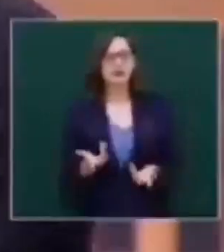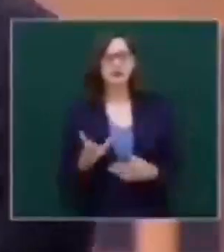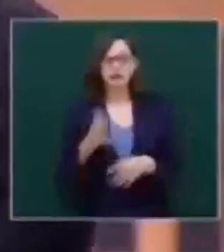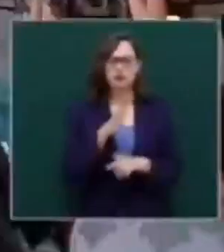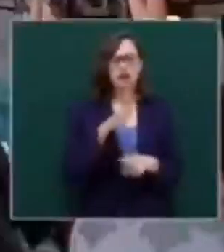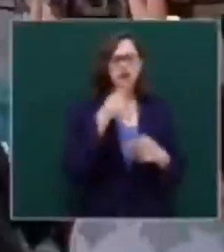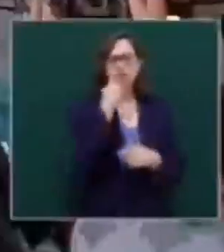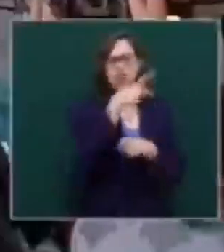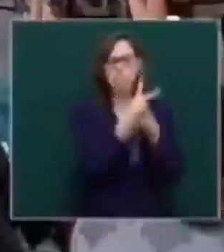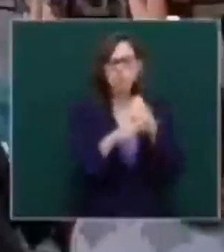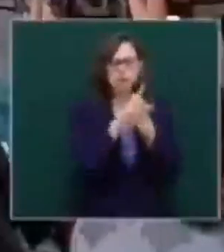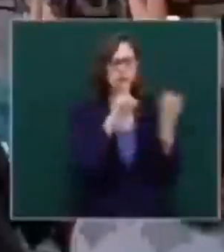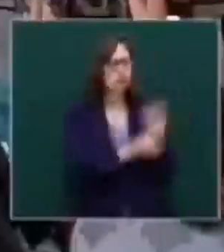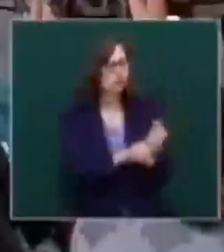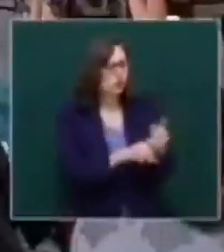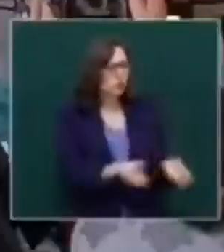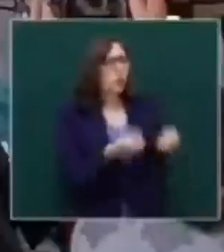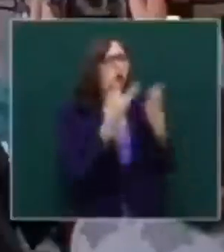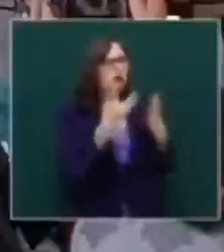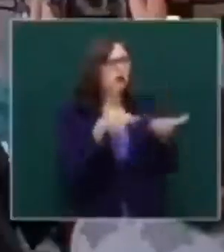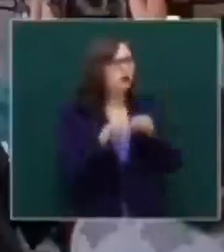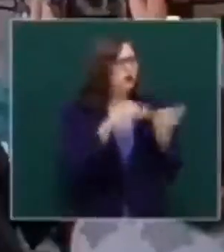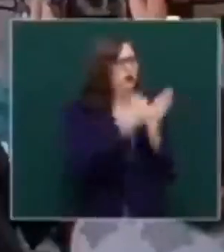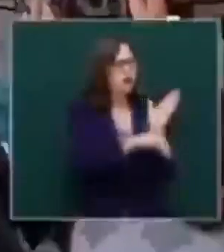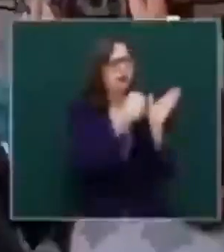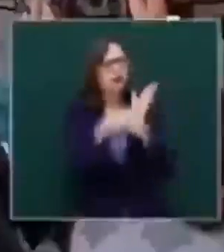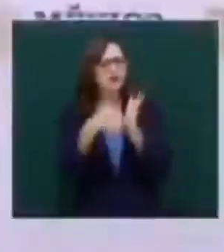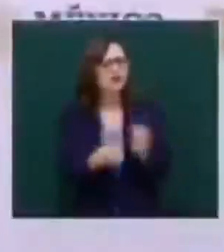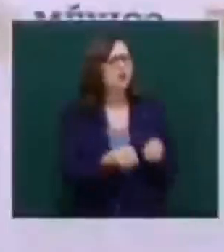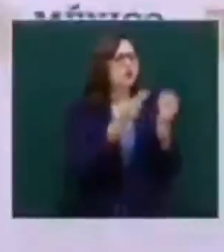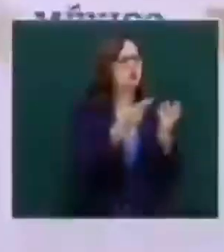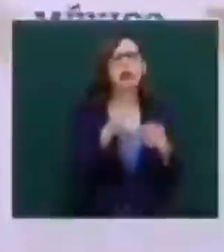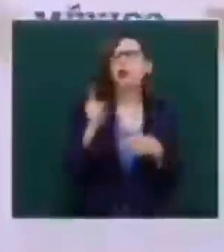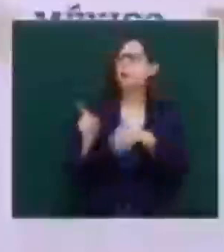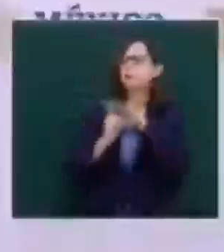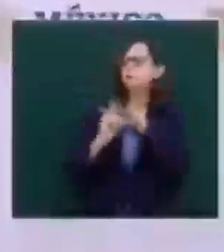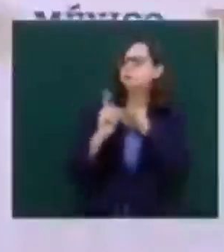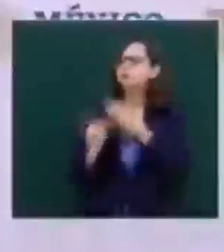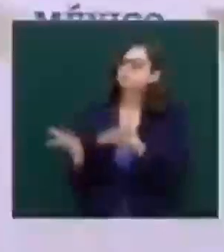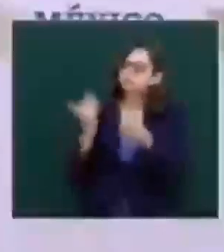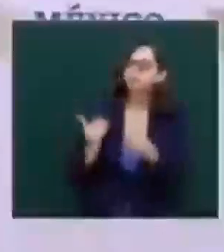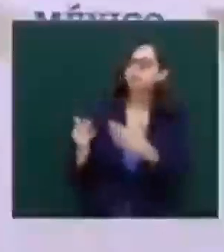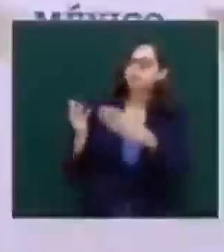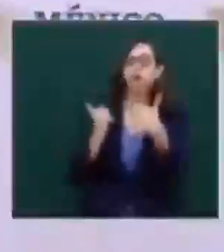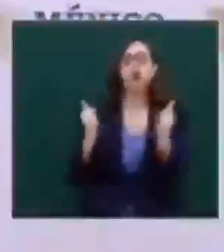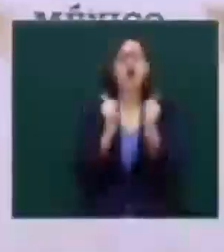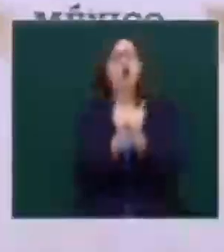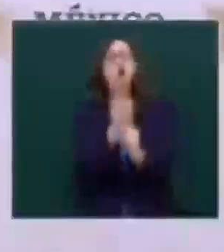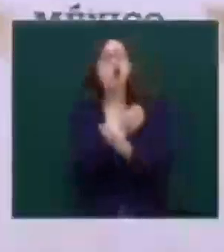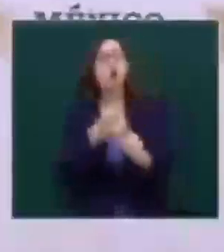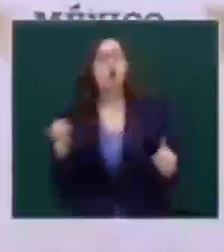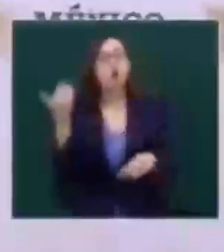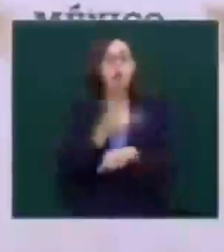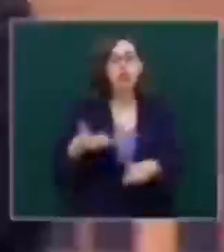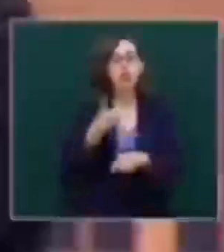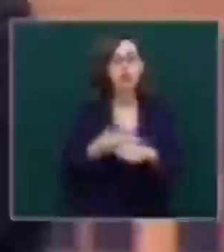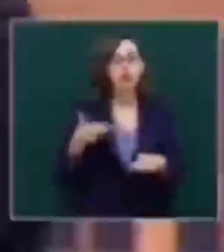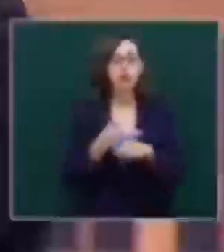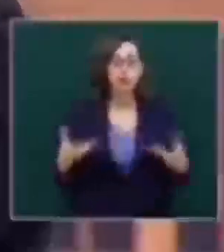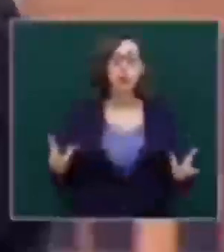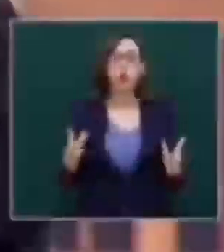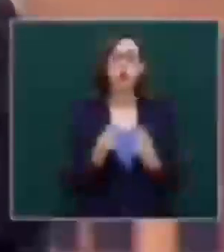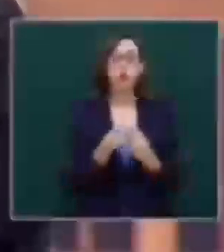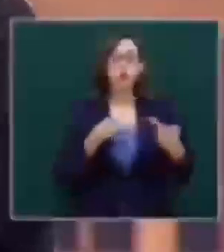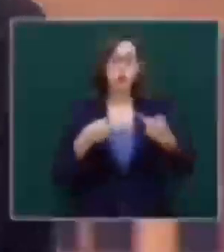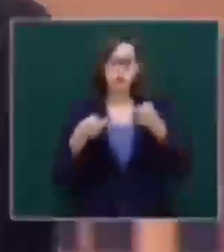obra y abrir ordenadamente el flujo migratorio? Y en el marco de este nuevo plan de desarrollo conjunto,